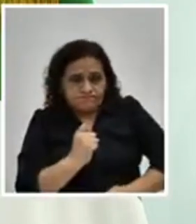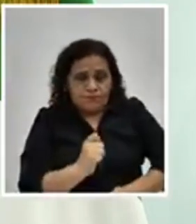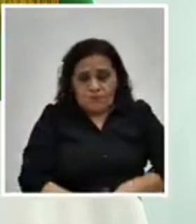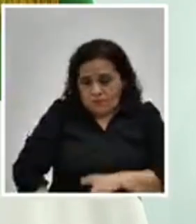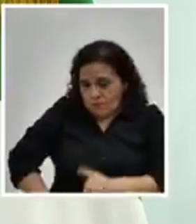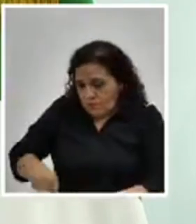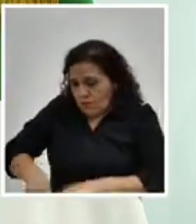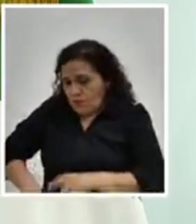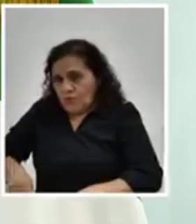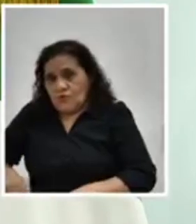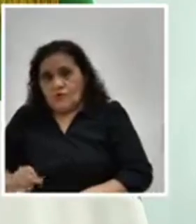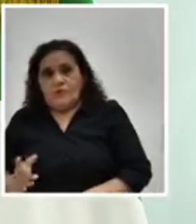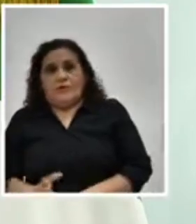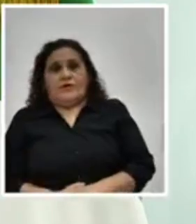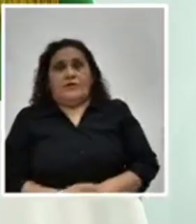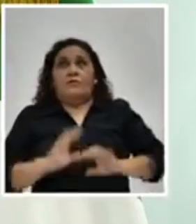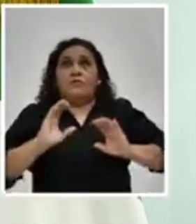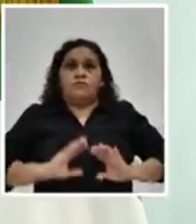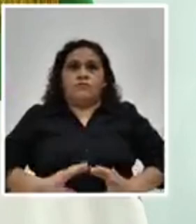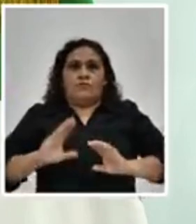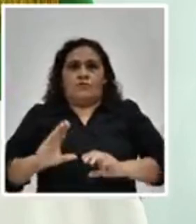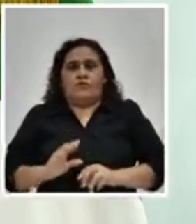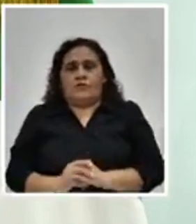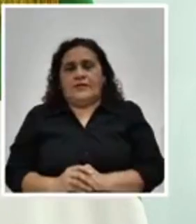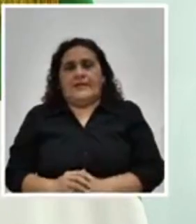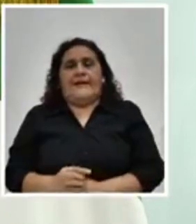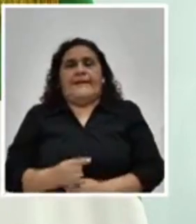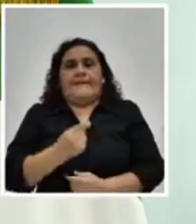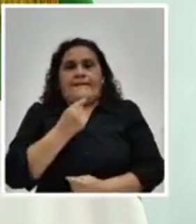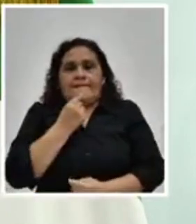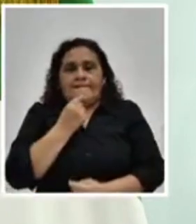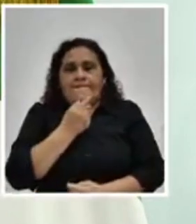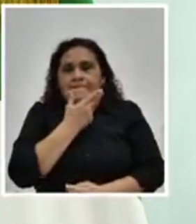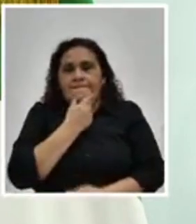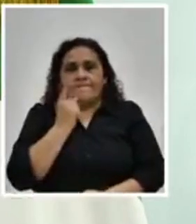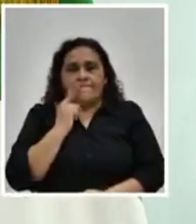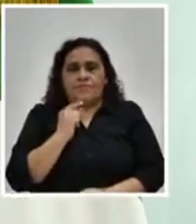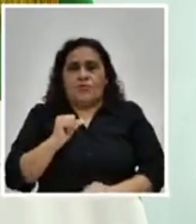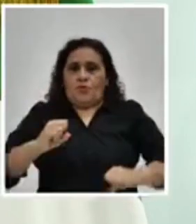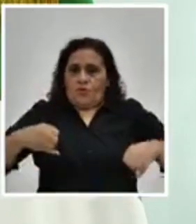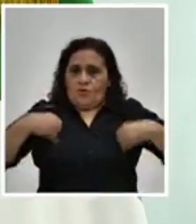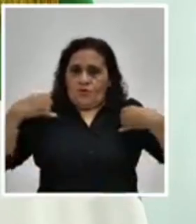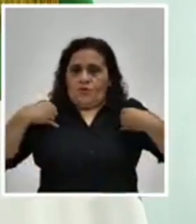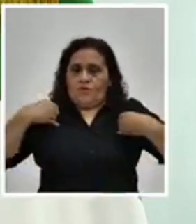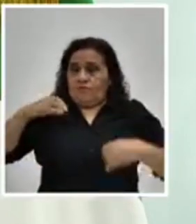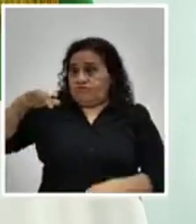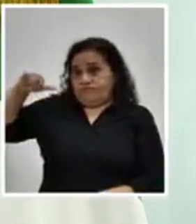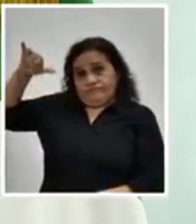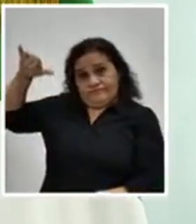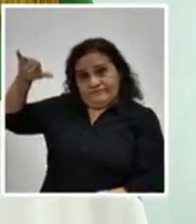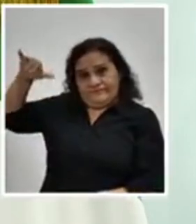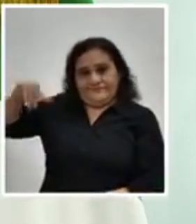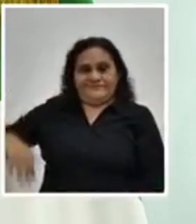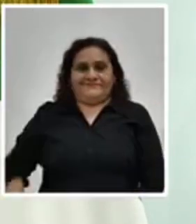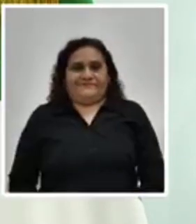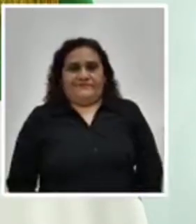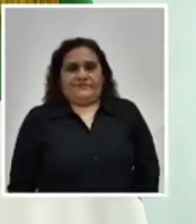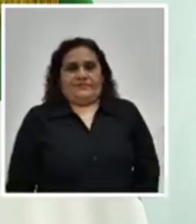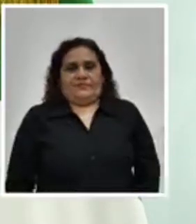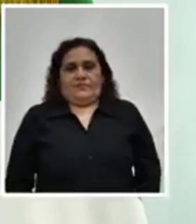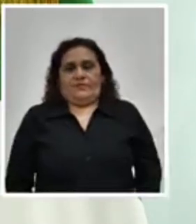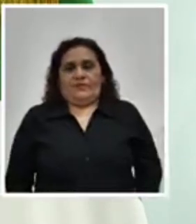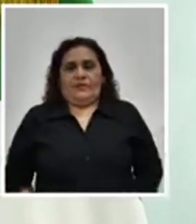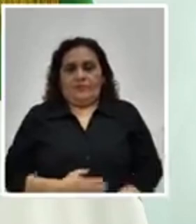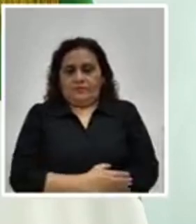softball, entre ellos niñas, niños, jóvenes y adultos mayores. Cancha